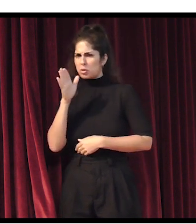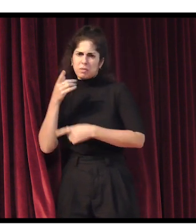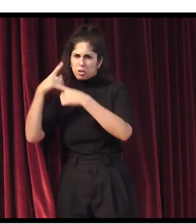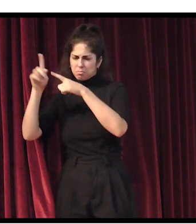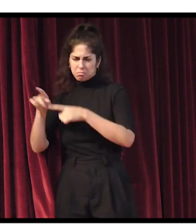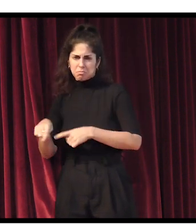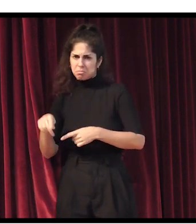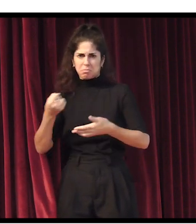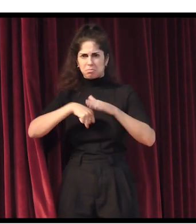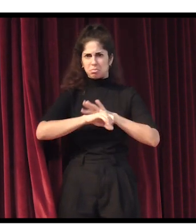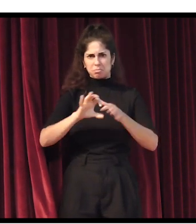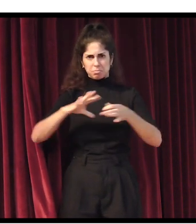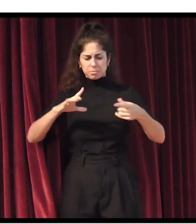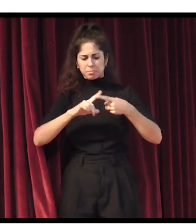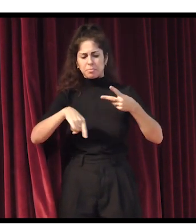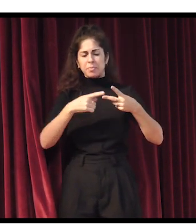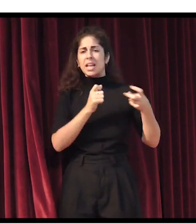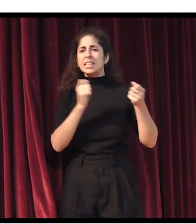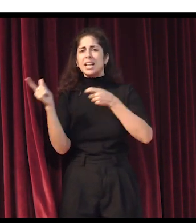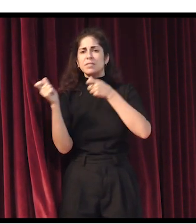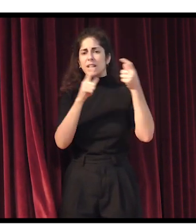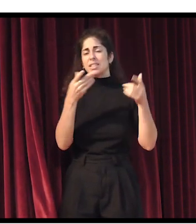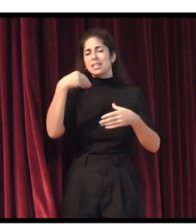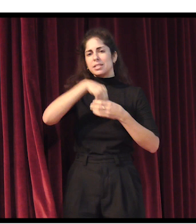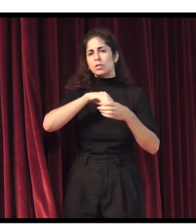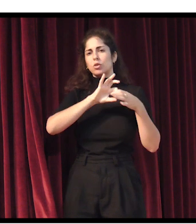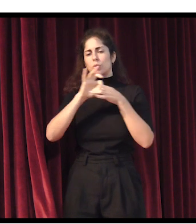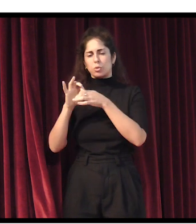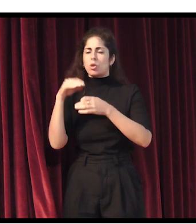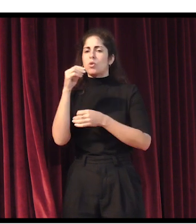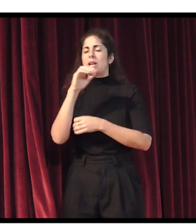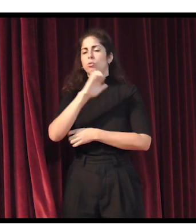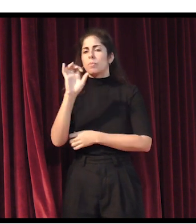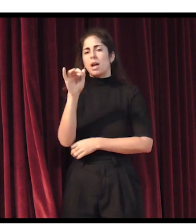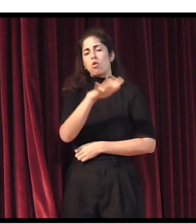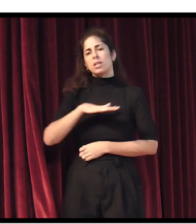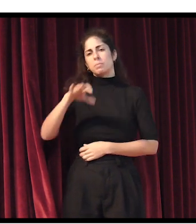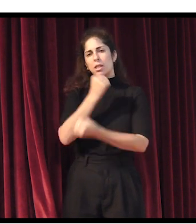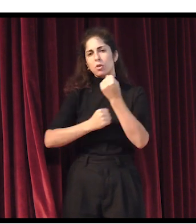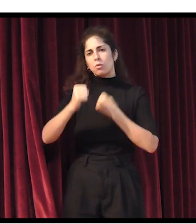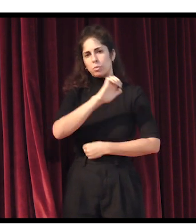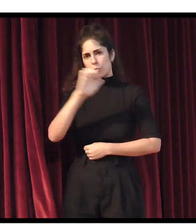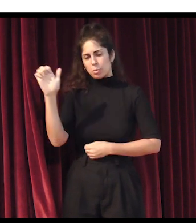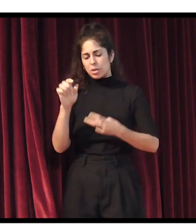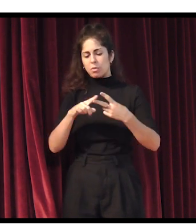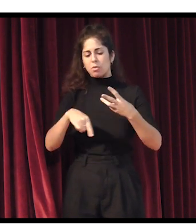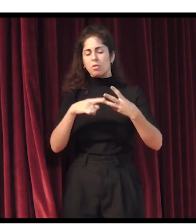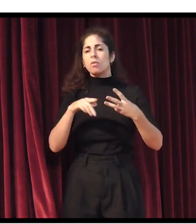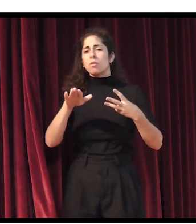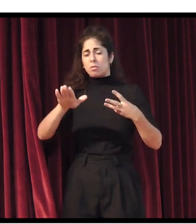transferencias se efectúan dentro del territorio de la Unión Europea o del espacio económico europeo y el jugador tiene entre 16 y 18